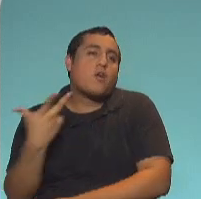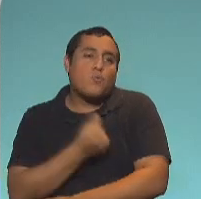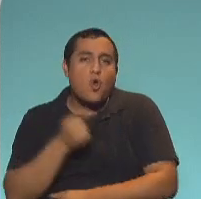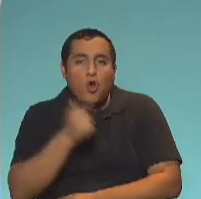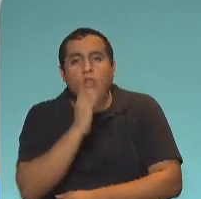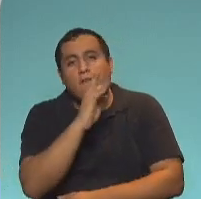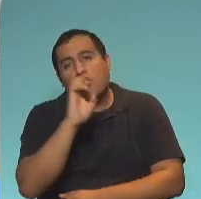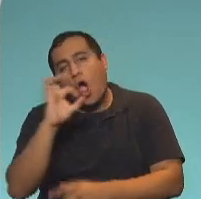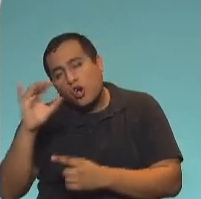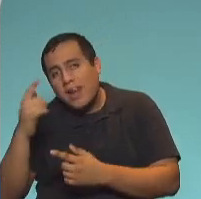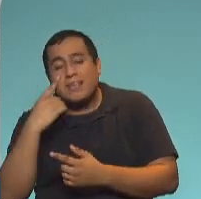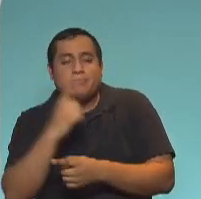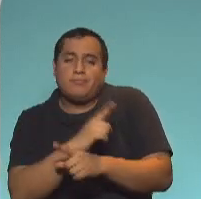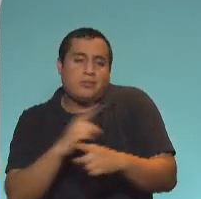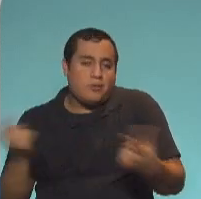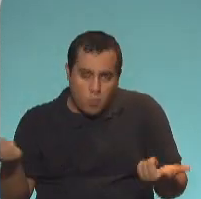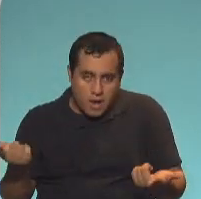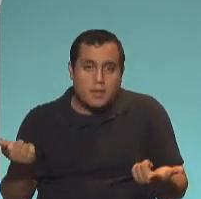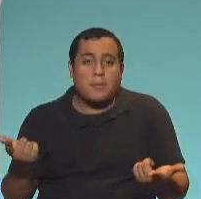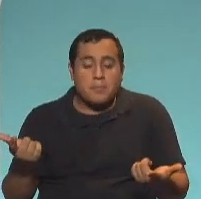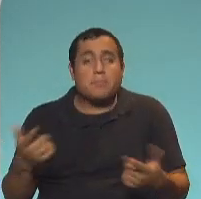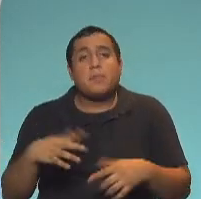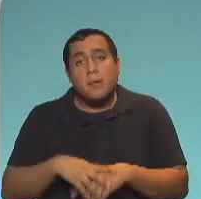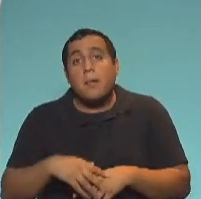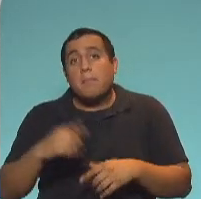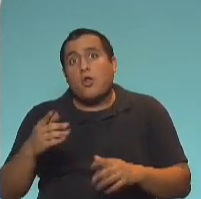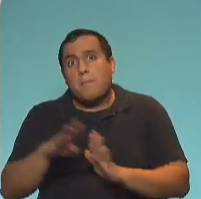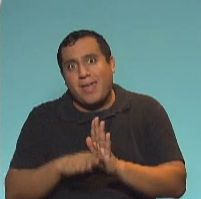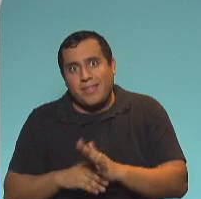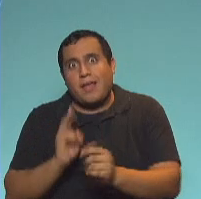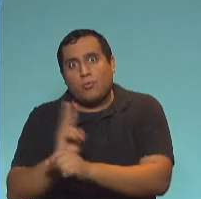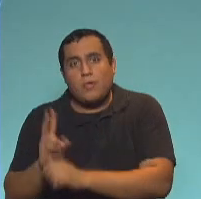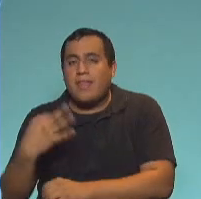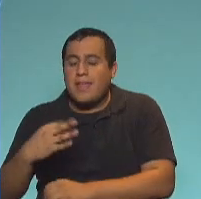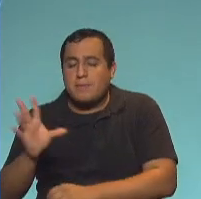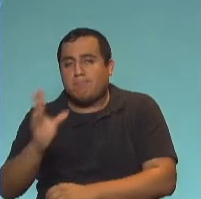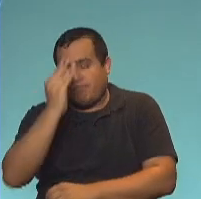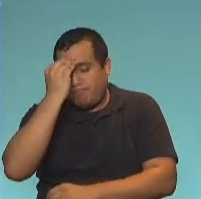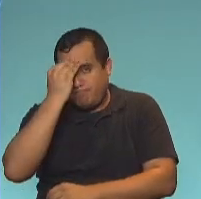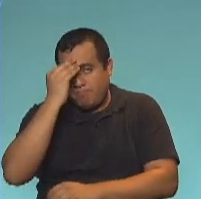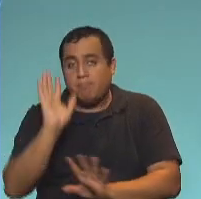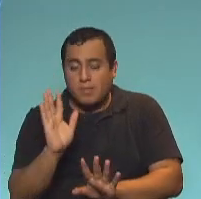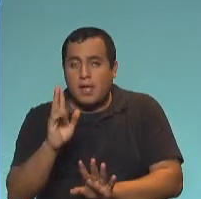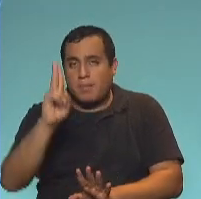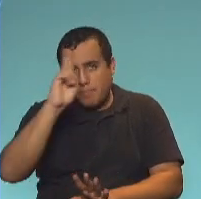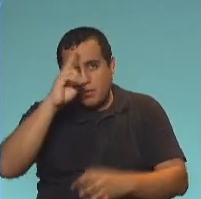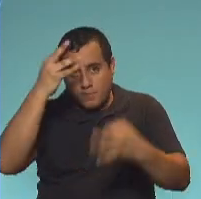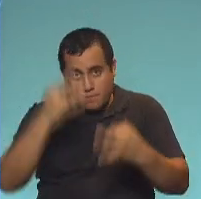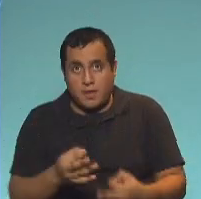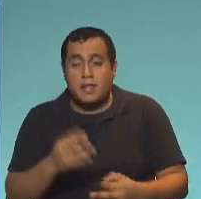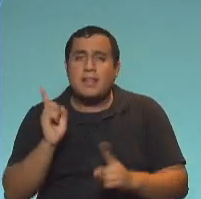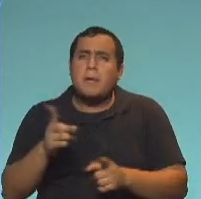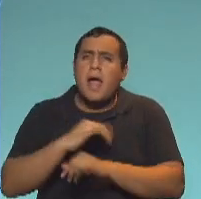antibiótico que sea efectivo entonces tener muy en cuenta todas las medidas de prevención además de lo que todo el de lo que ya nombramos